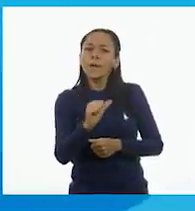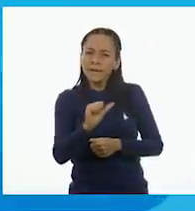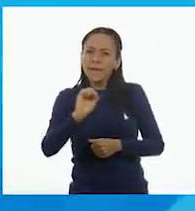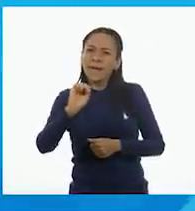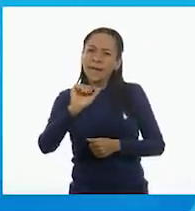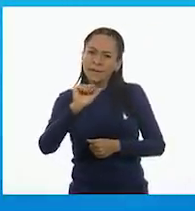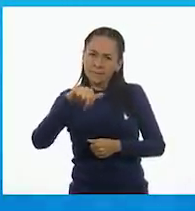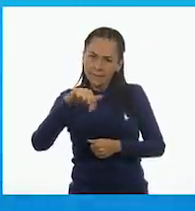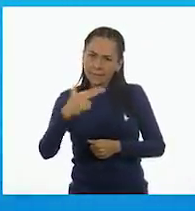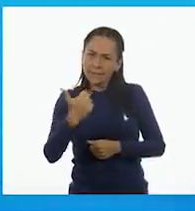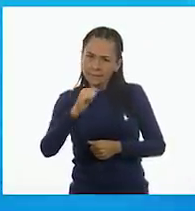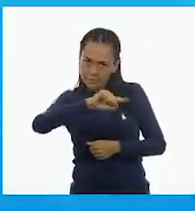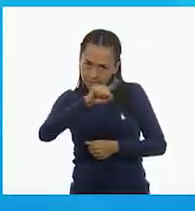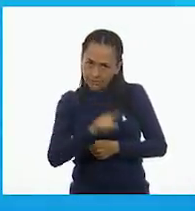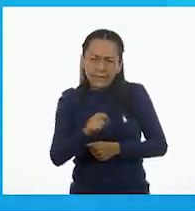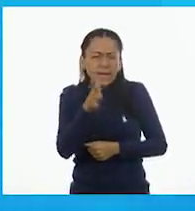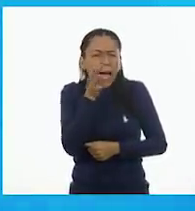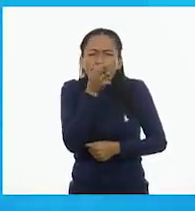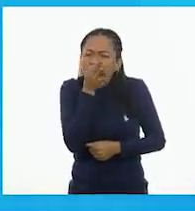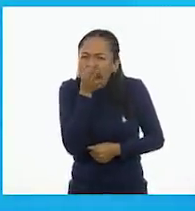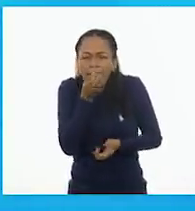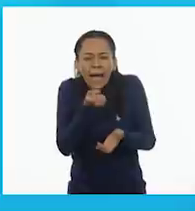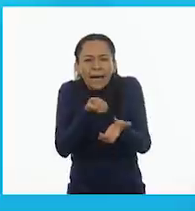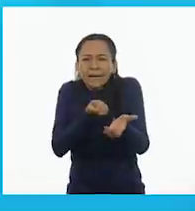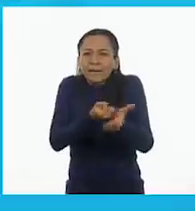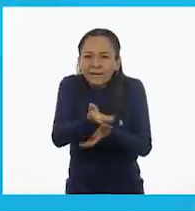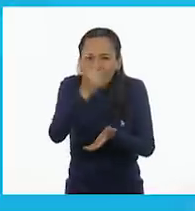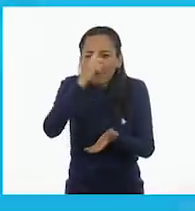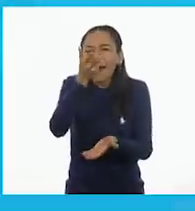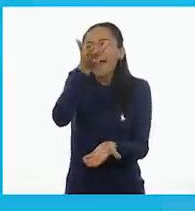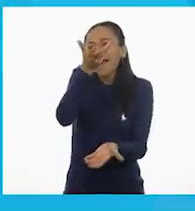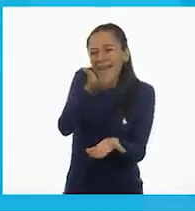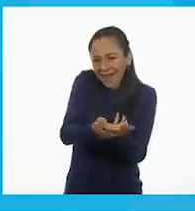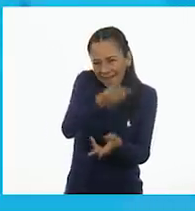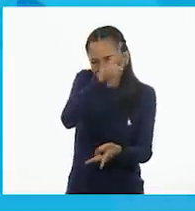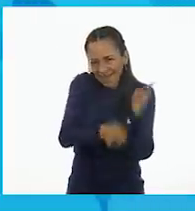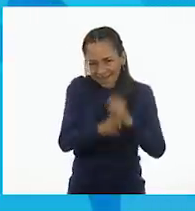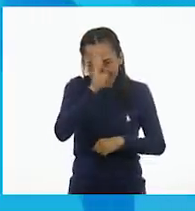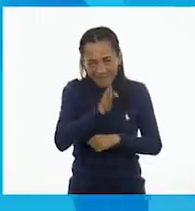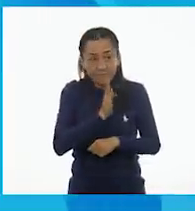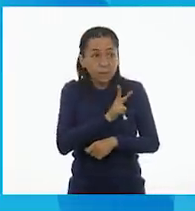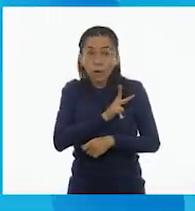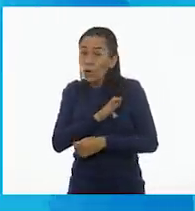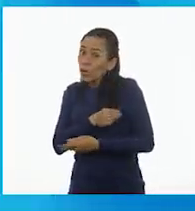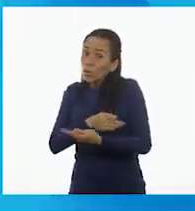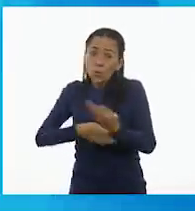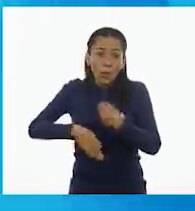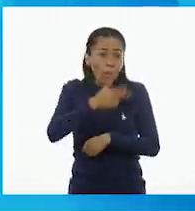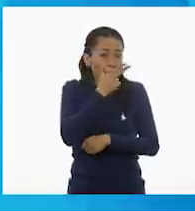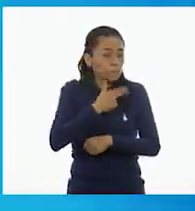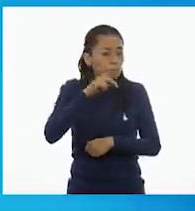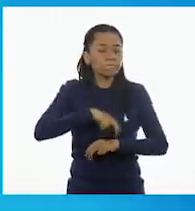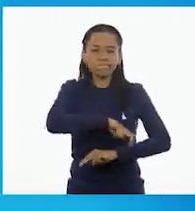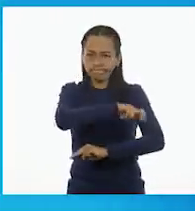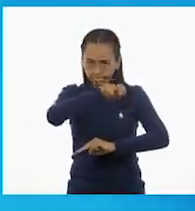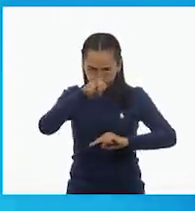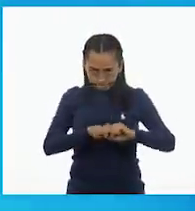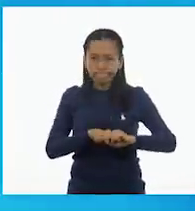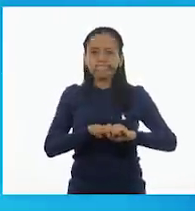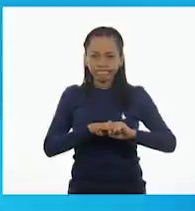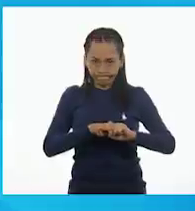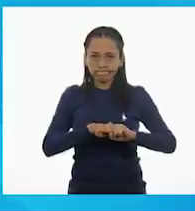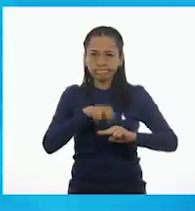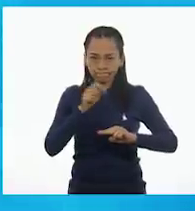al descanso. Todas y todos seguían sentados atendiendo las indicaciones de